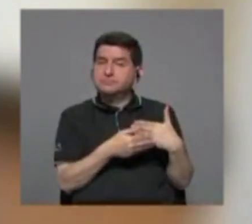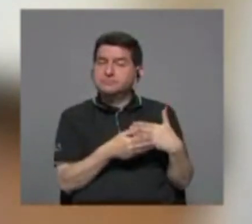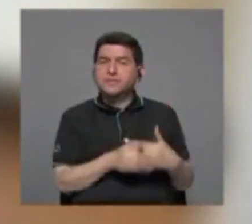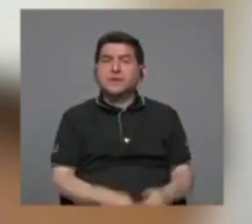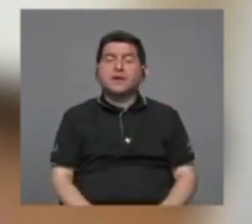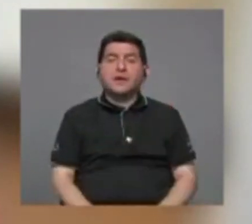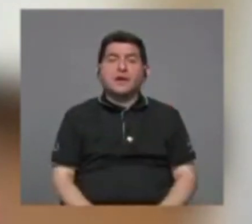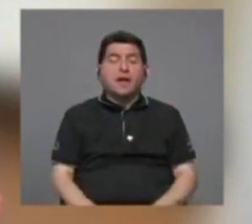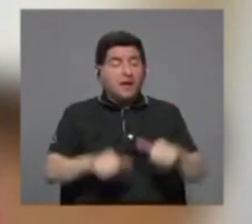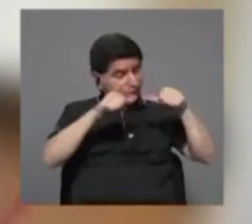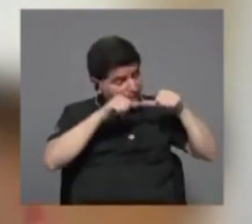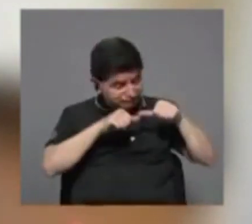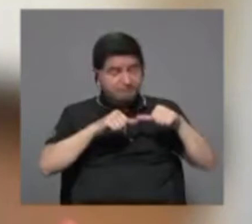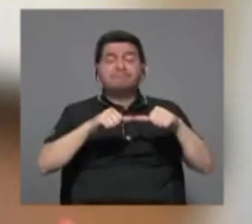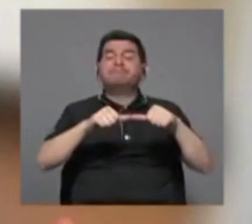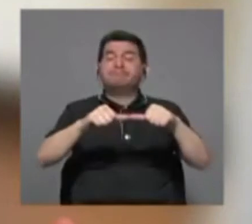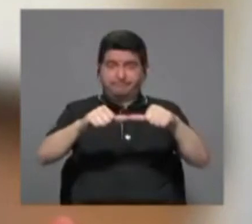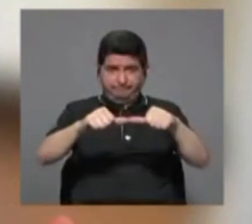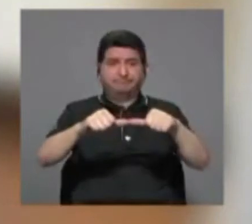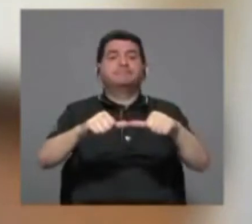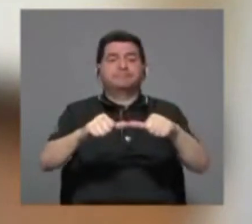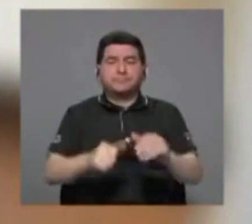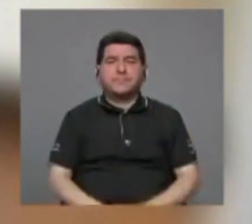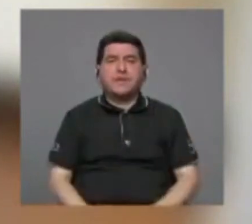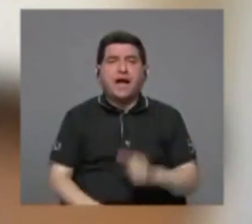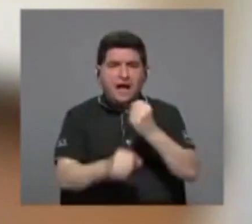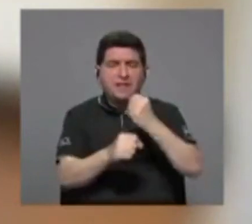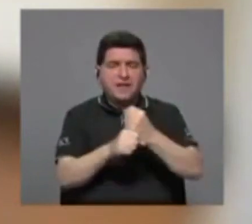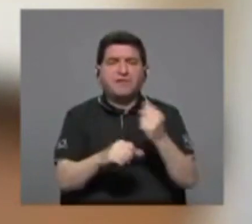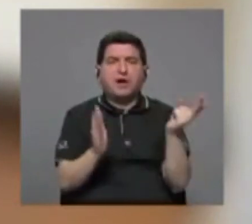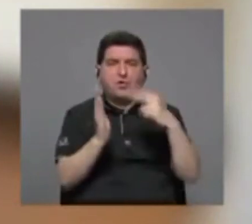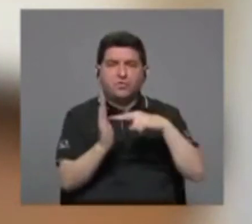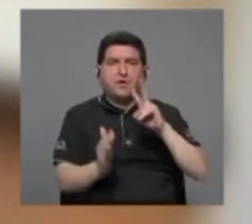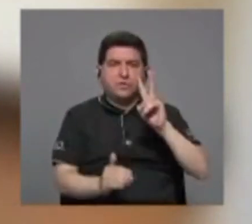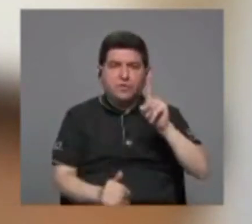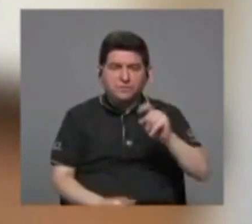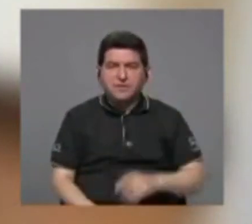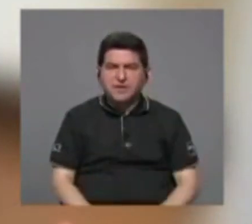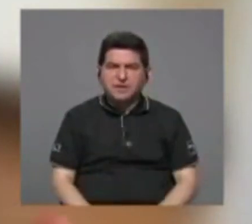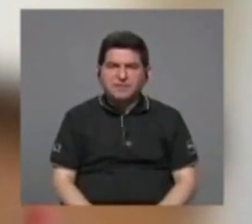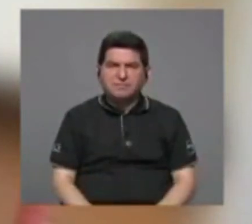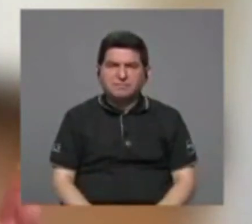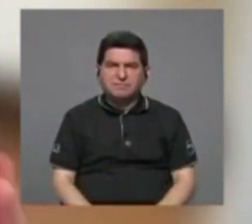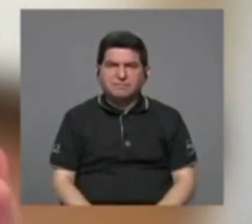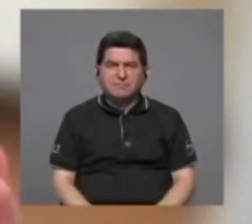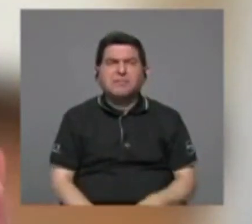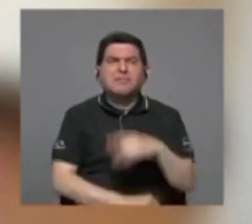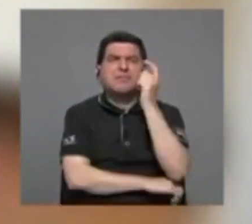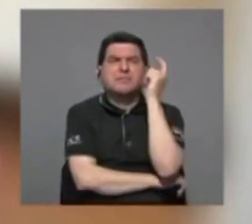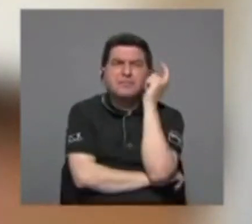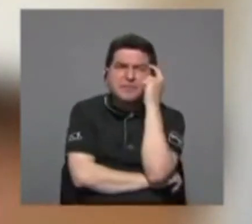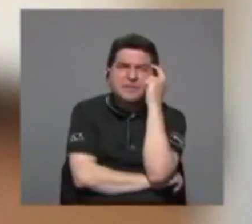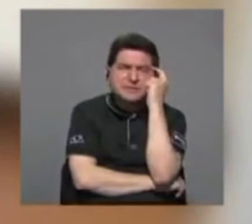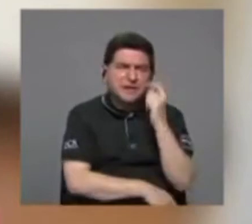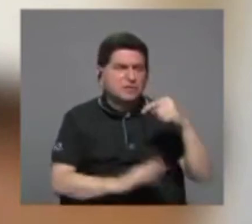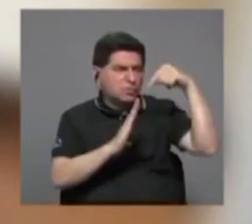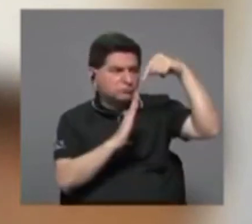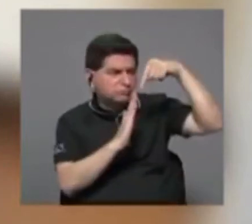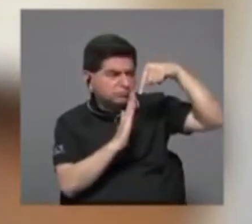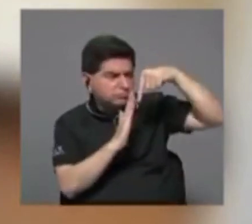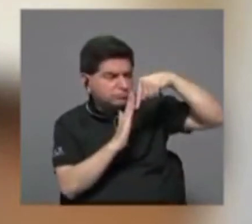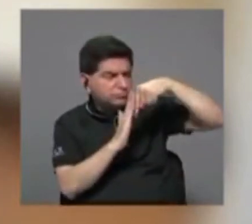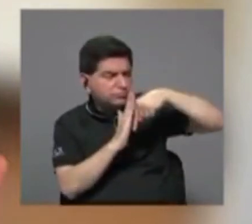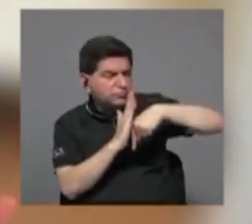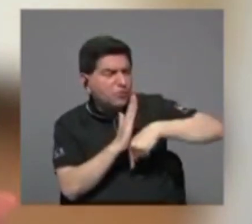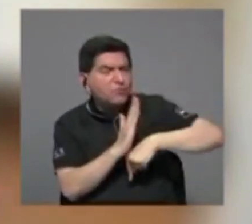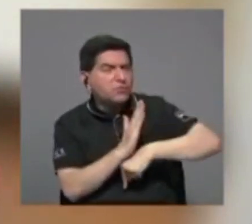una continuidad a lo que hicimos en 2021, que era ver, bueno, con qué profundidad, cuál